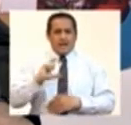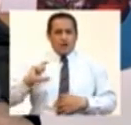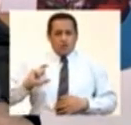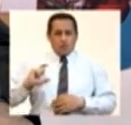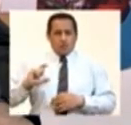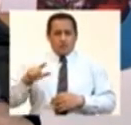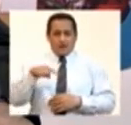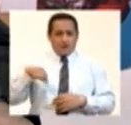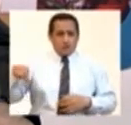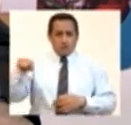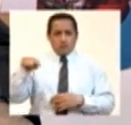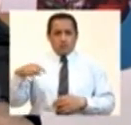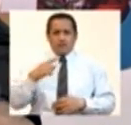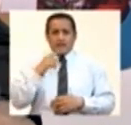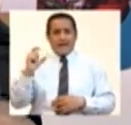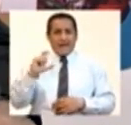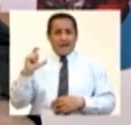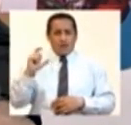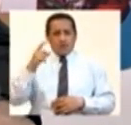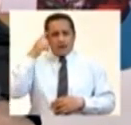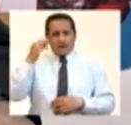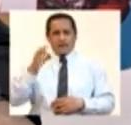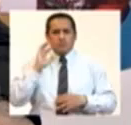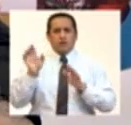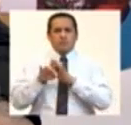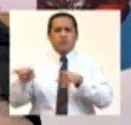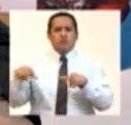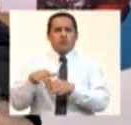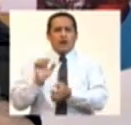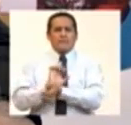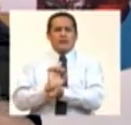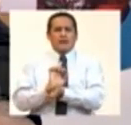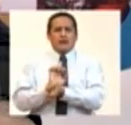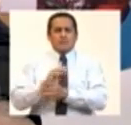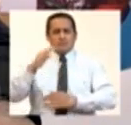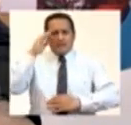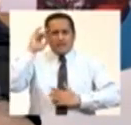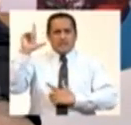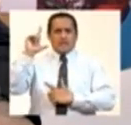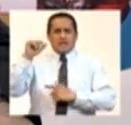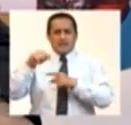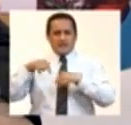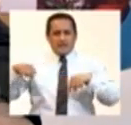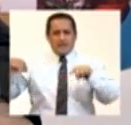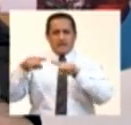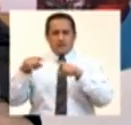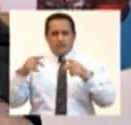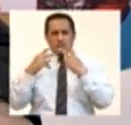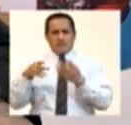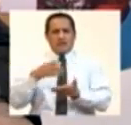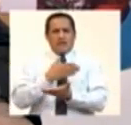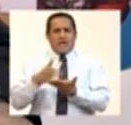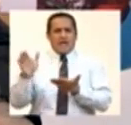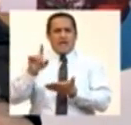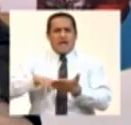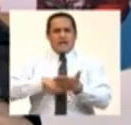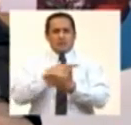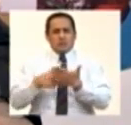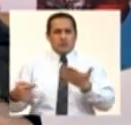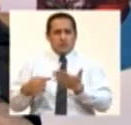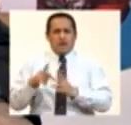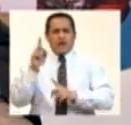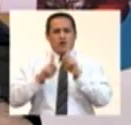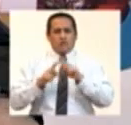centro del Callao esto es un penal militar, el cual ha sido descartado. Ha